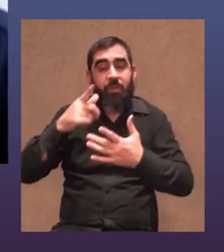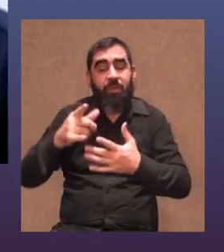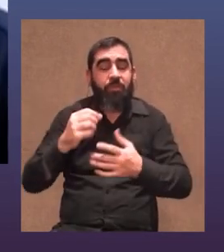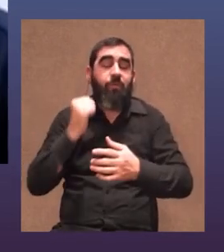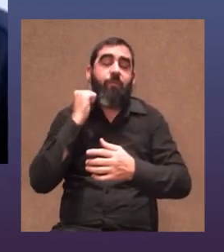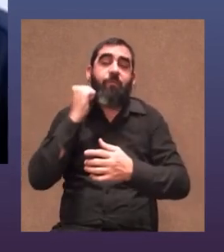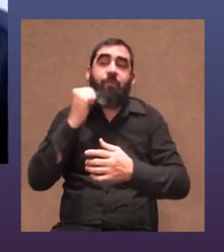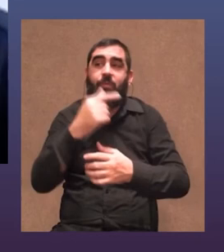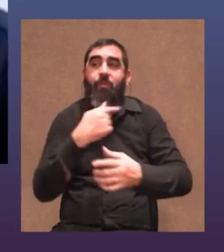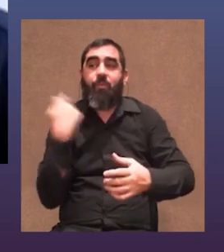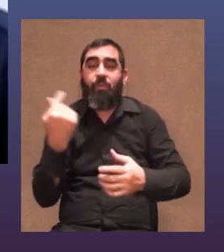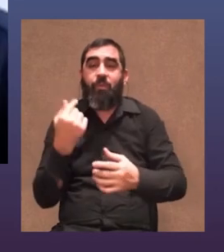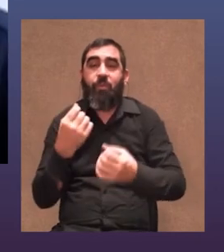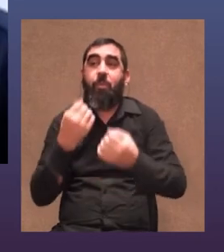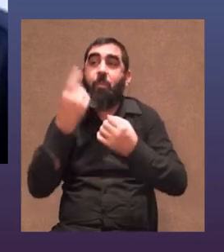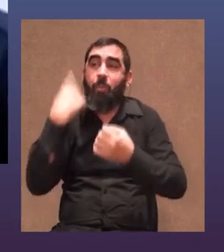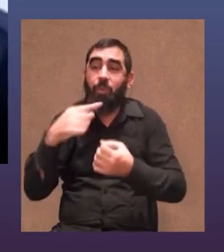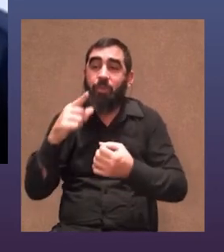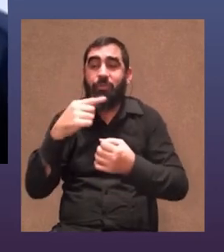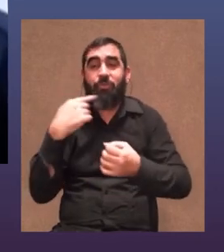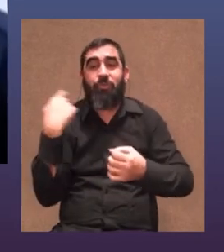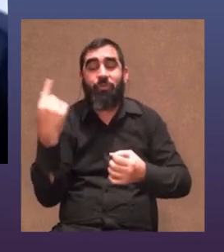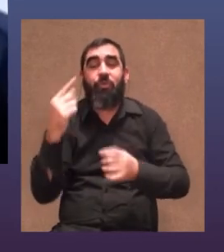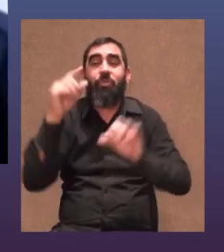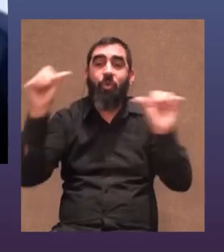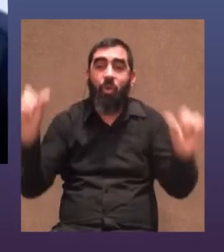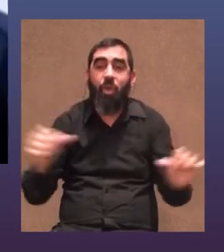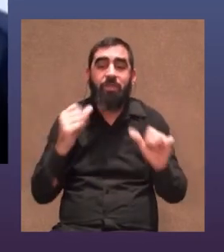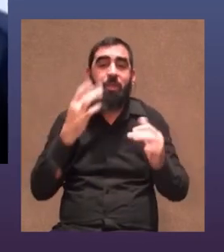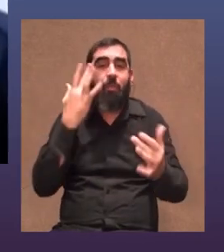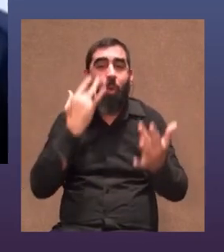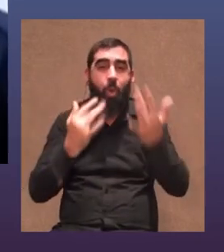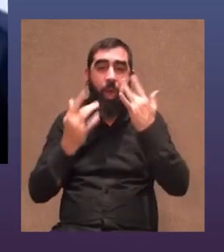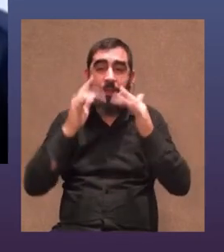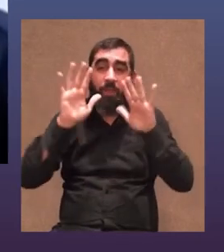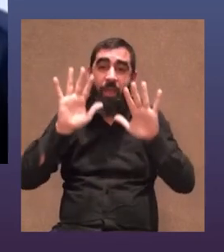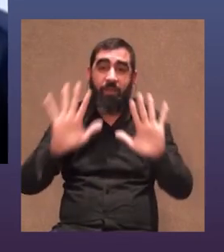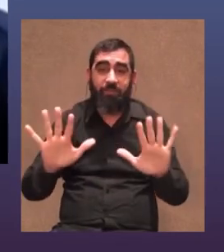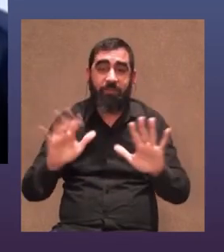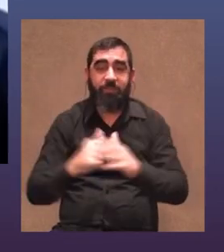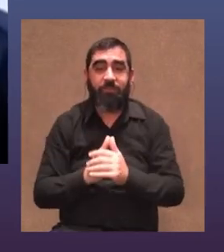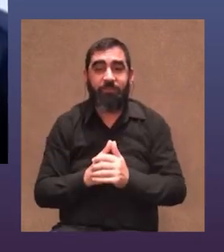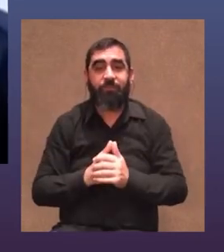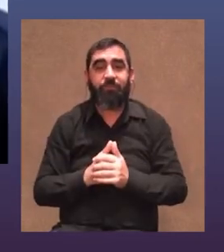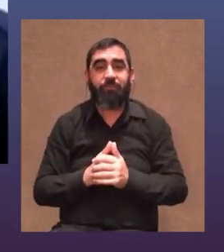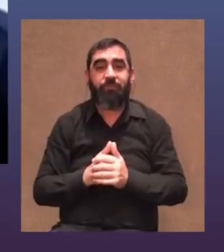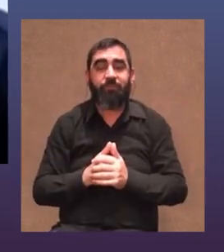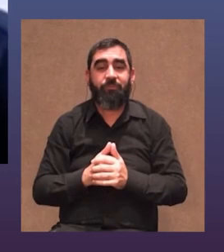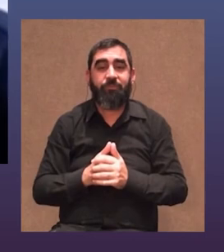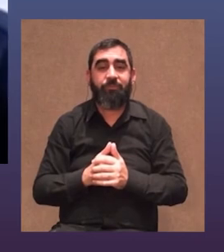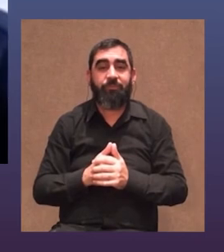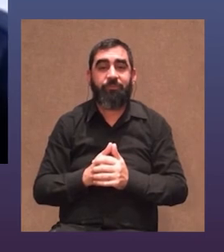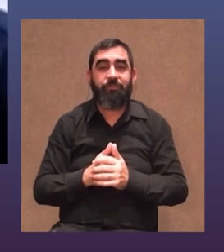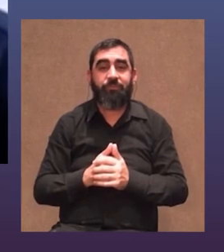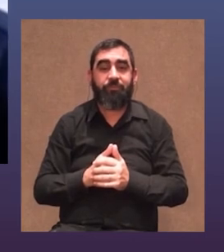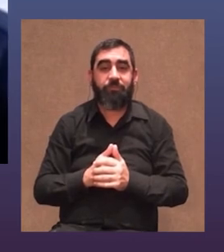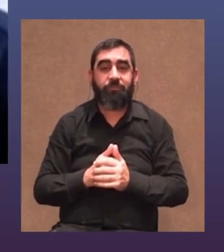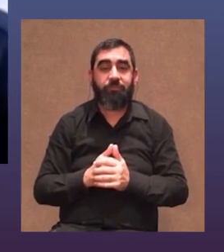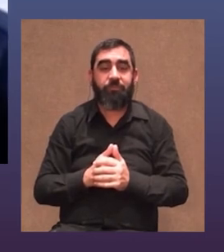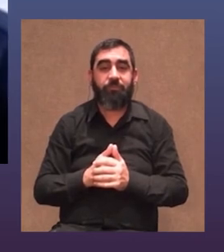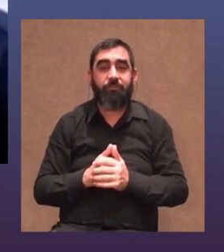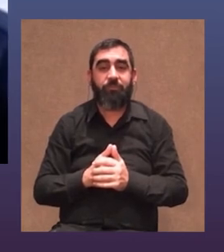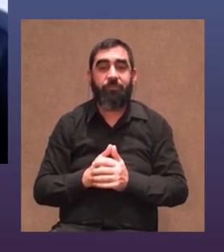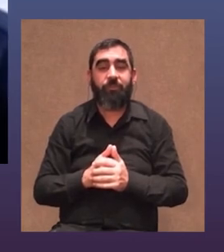privilegio, creo que por eso en parte hacemos esto que hacemos, por lo menos capaz que estoy hablando más de mí, pero la conmoción constante.